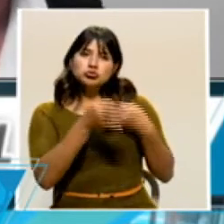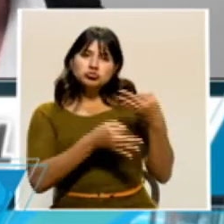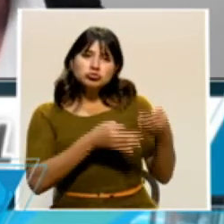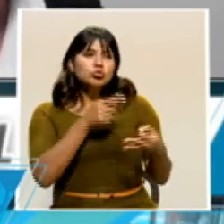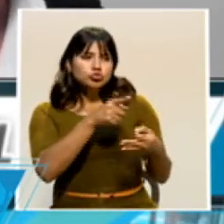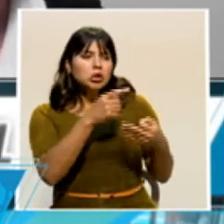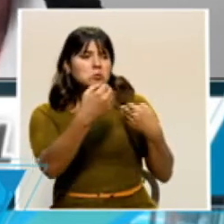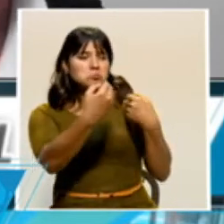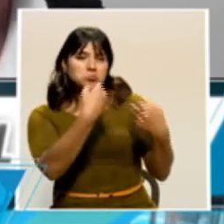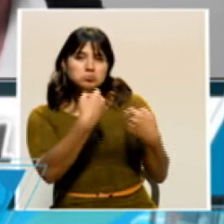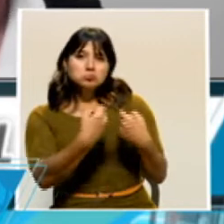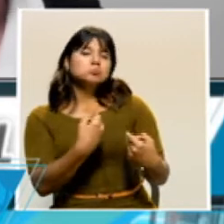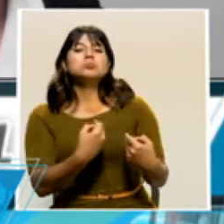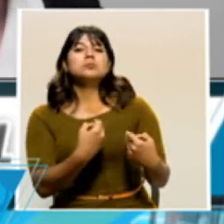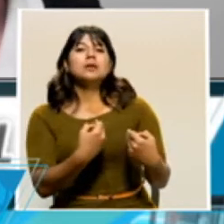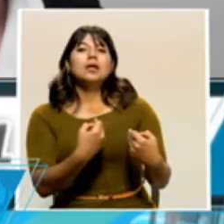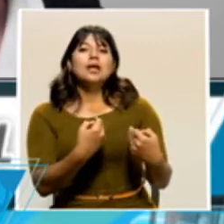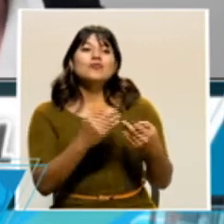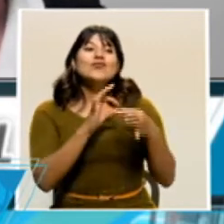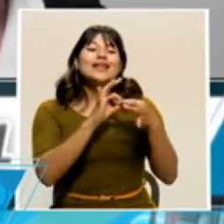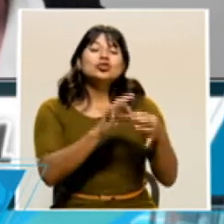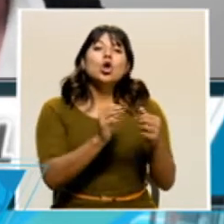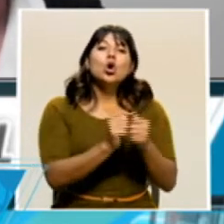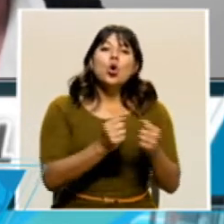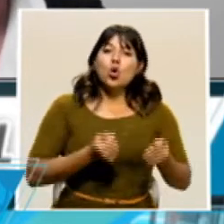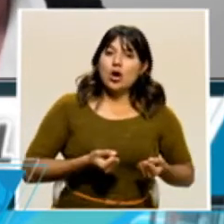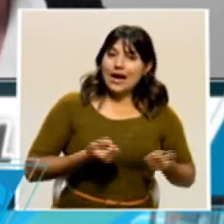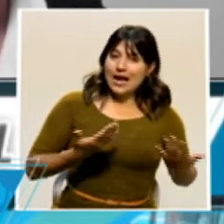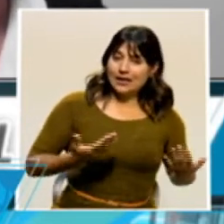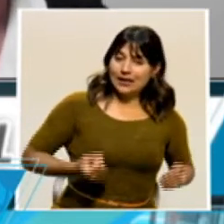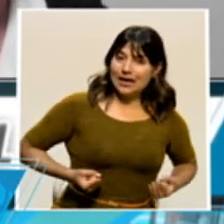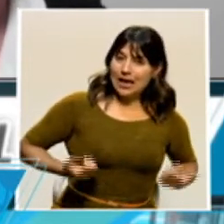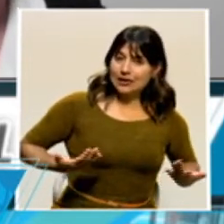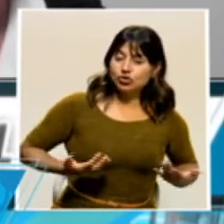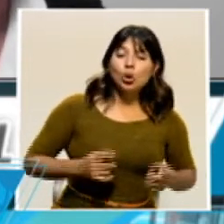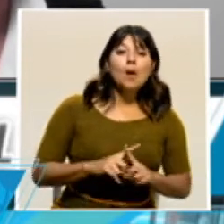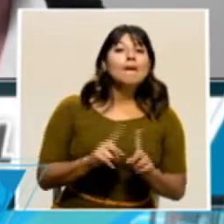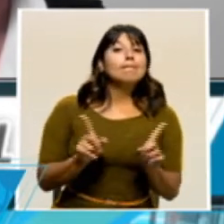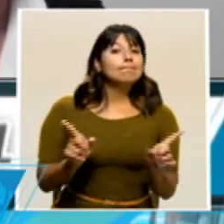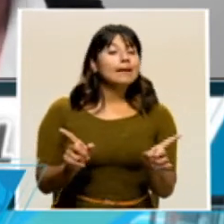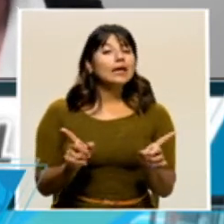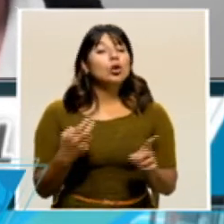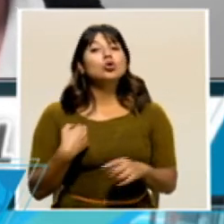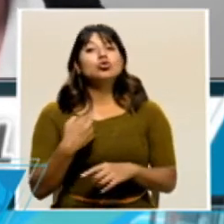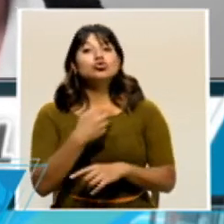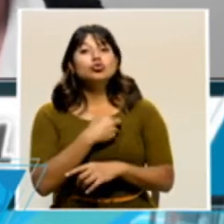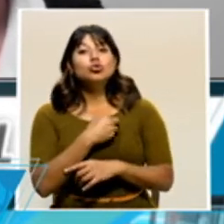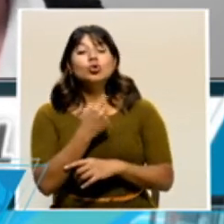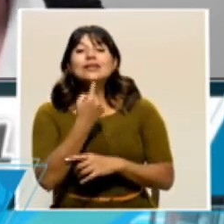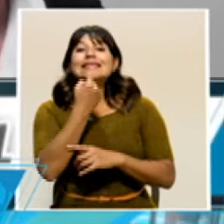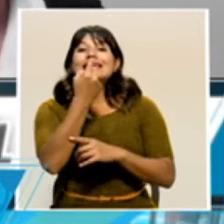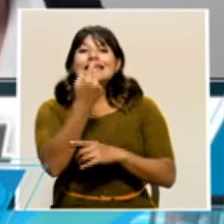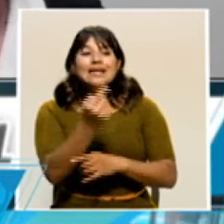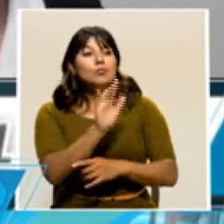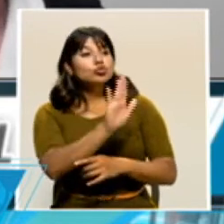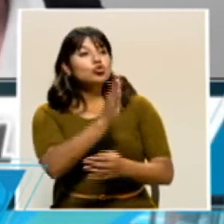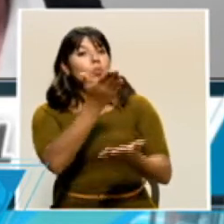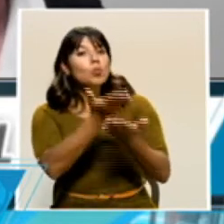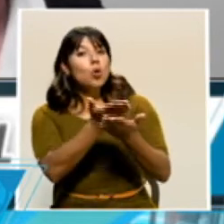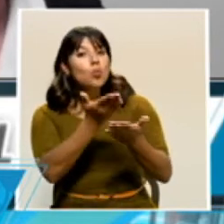ido desgranando por el lado del gasto del Estado, pero dijimos que es un camino de doble